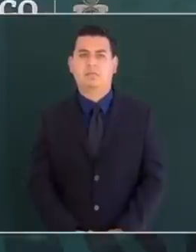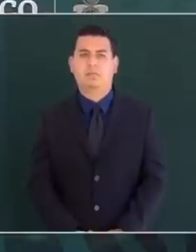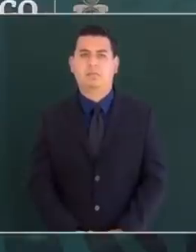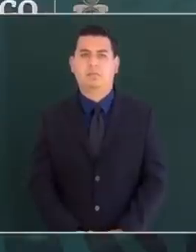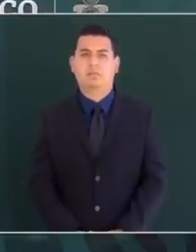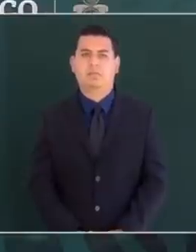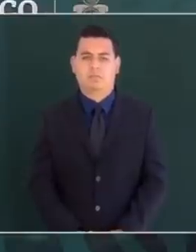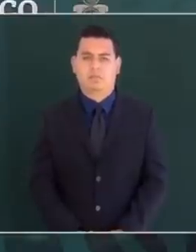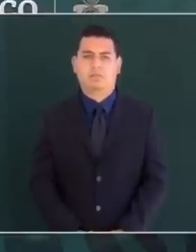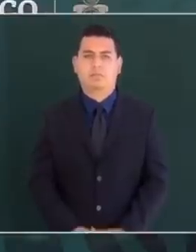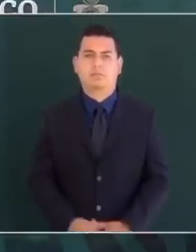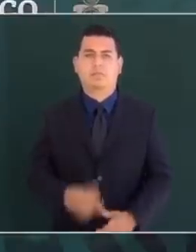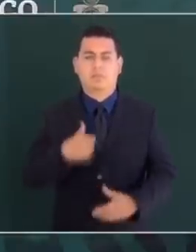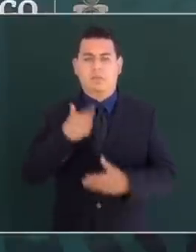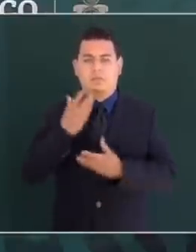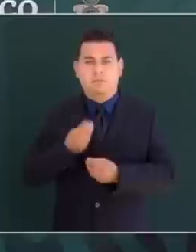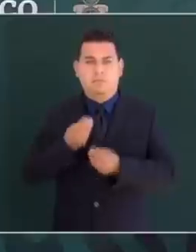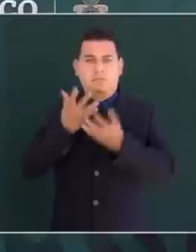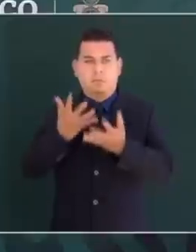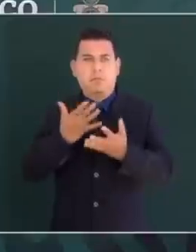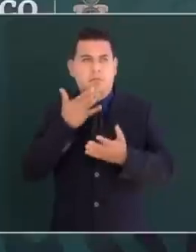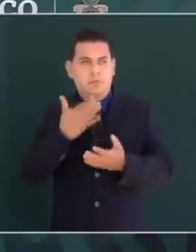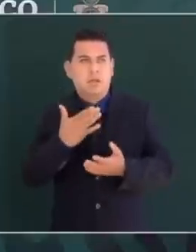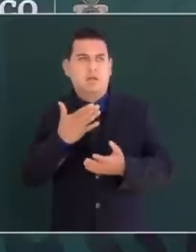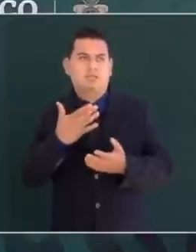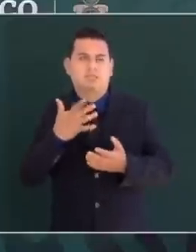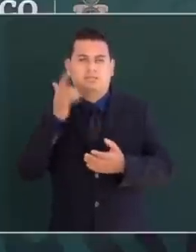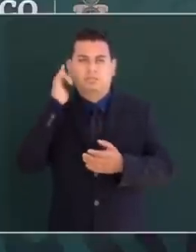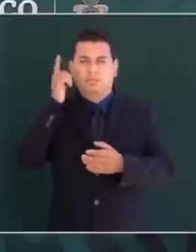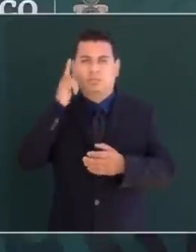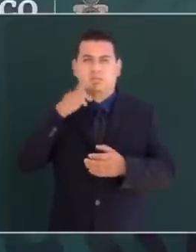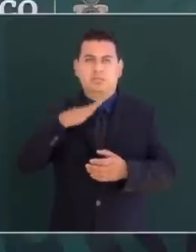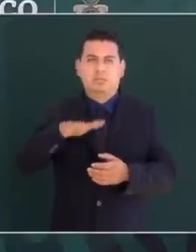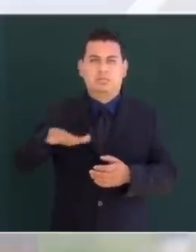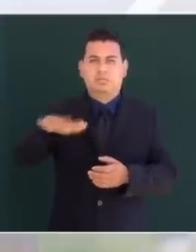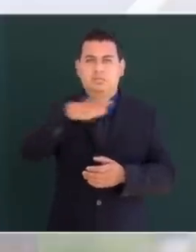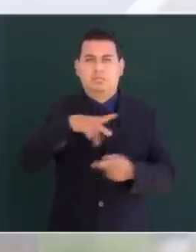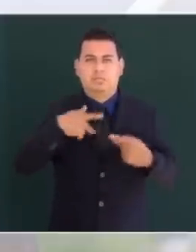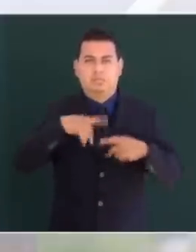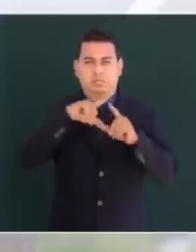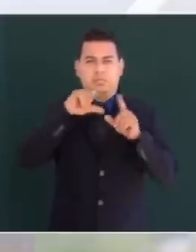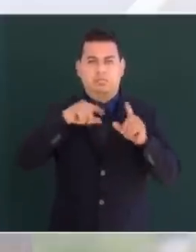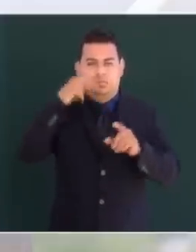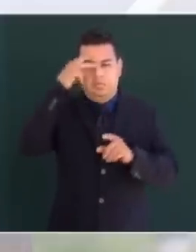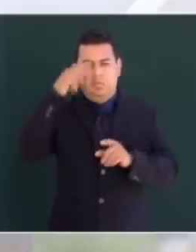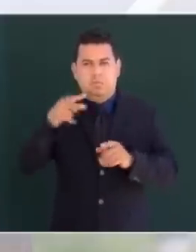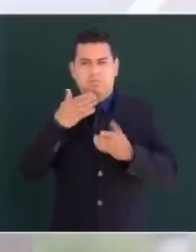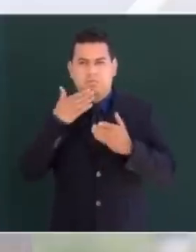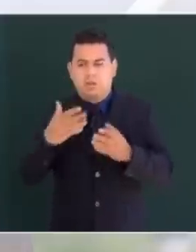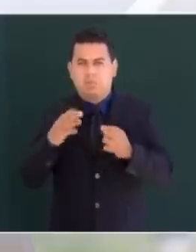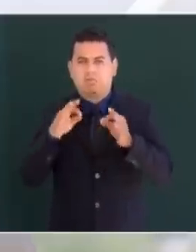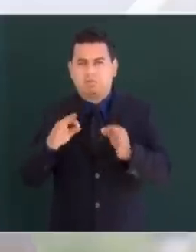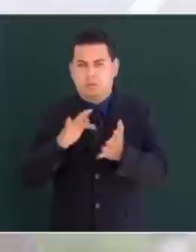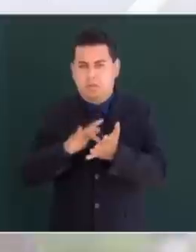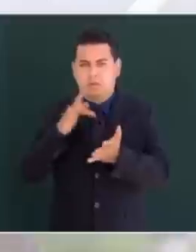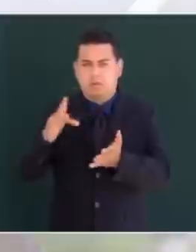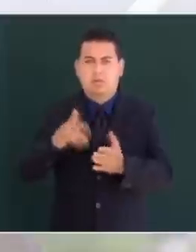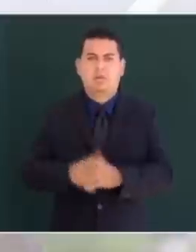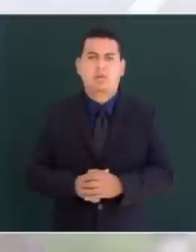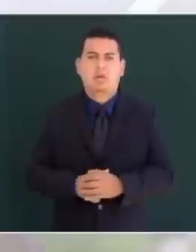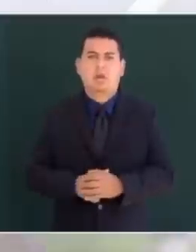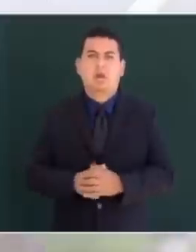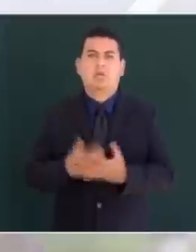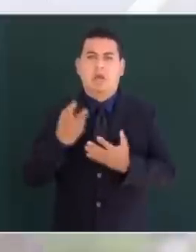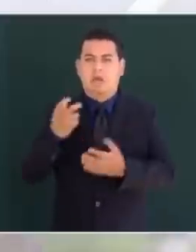mis pensamientos y mejores deseos para toda la gente de México as you commemorate these historic al